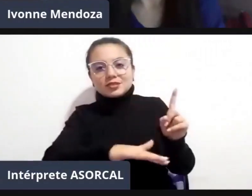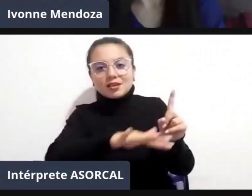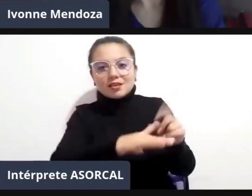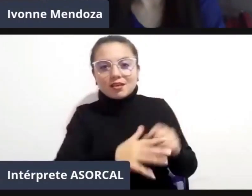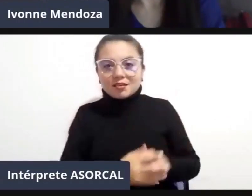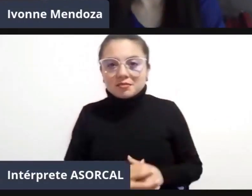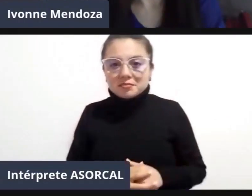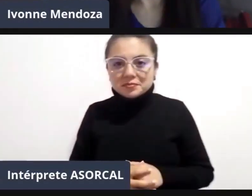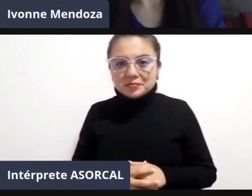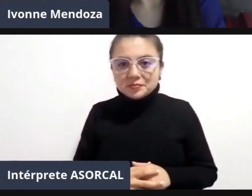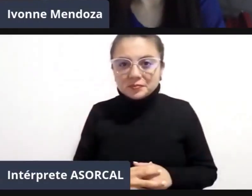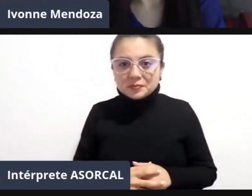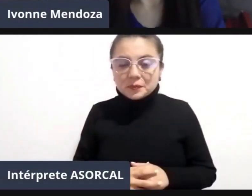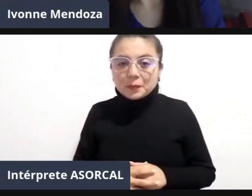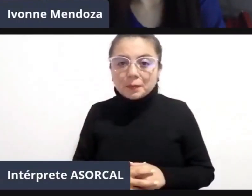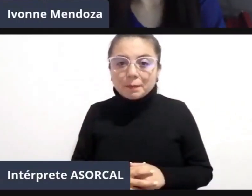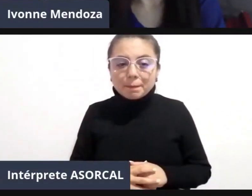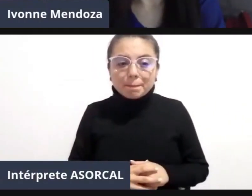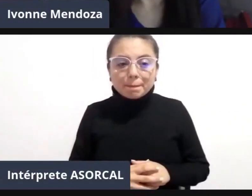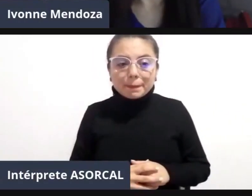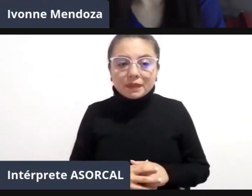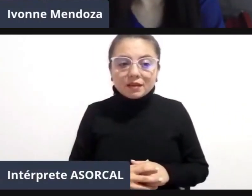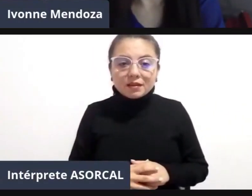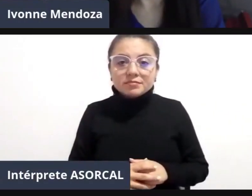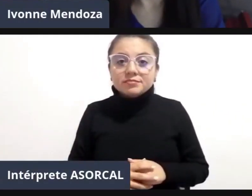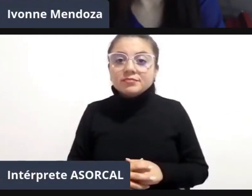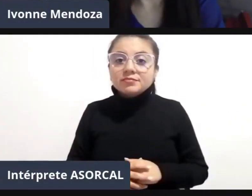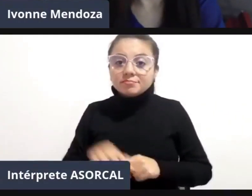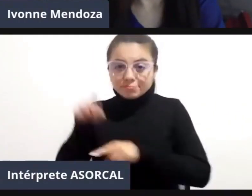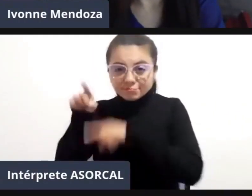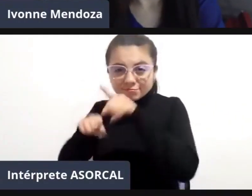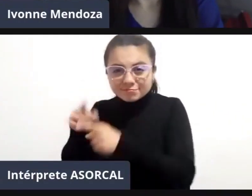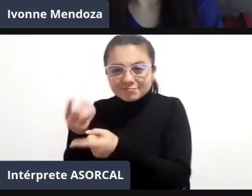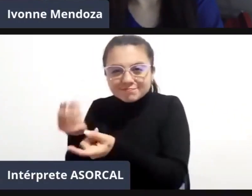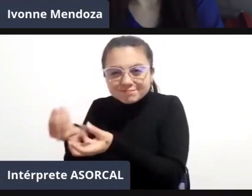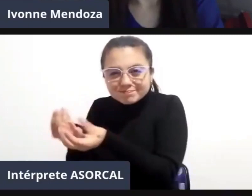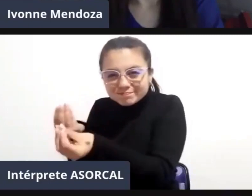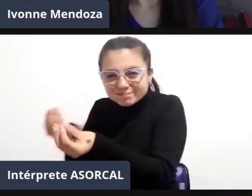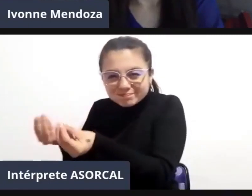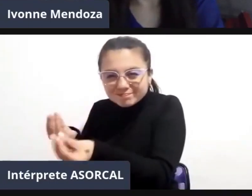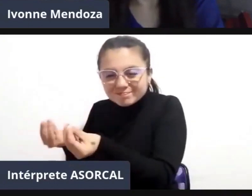Hay en algunas pandillas, hay casi como una